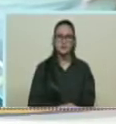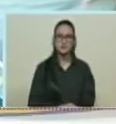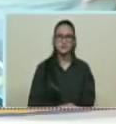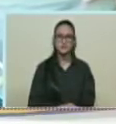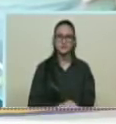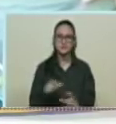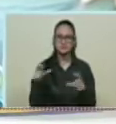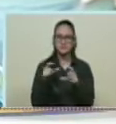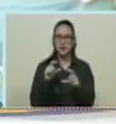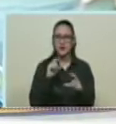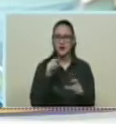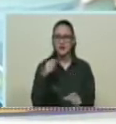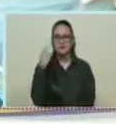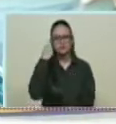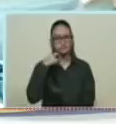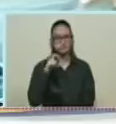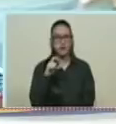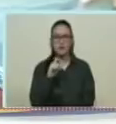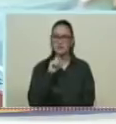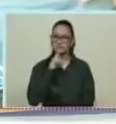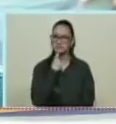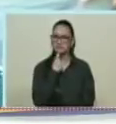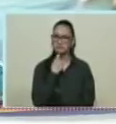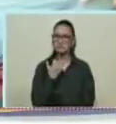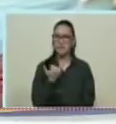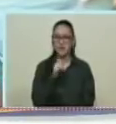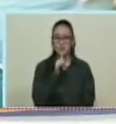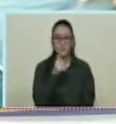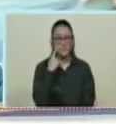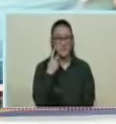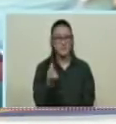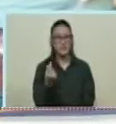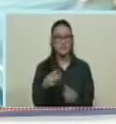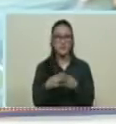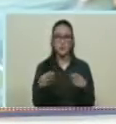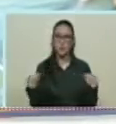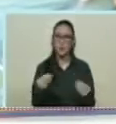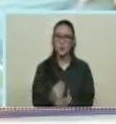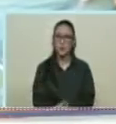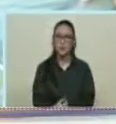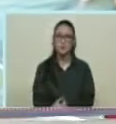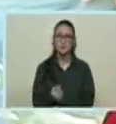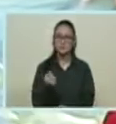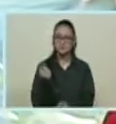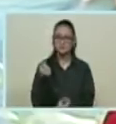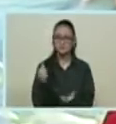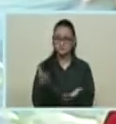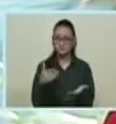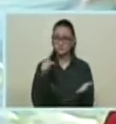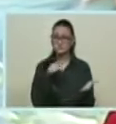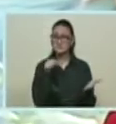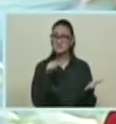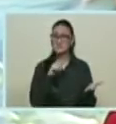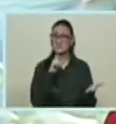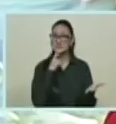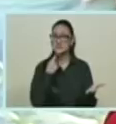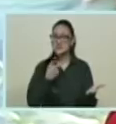criptomoneda. Pendientes todos, tengo unos anuncios aquí. Aquí traigo algo muy importante del